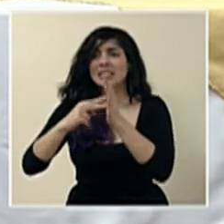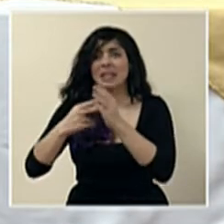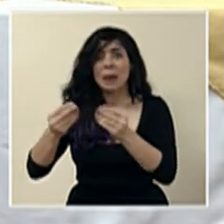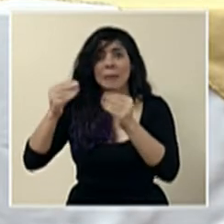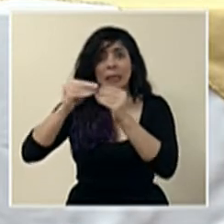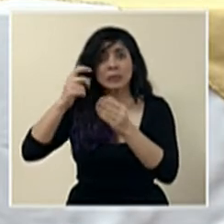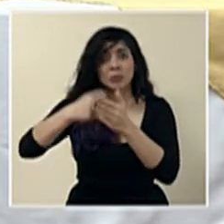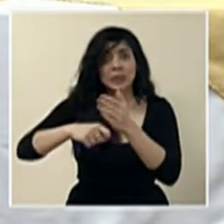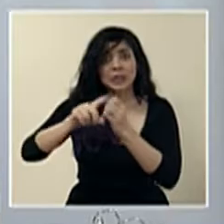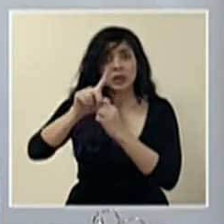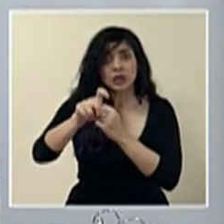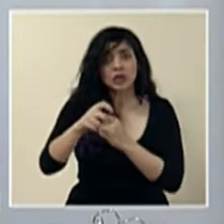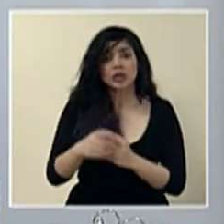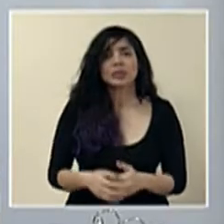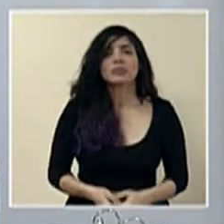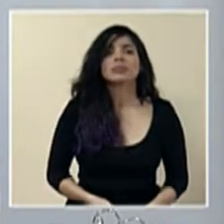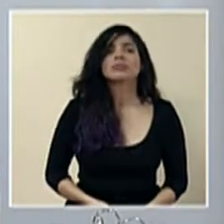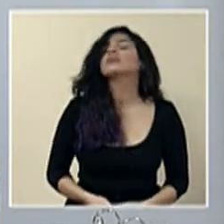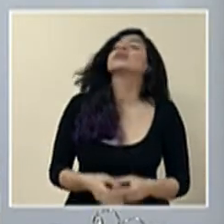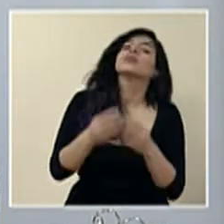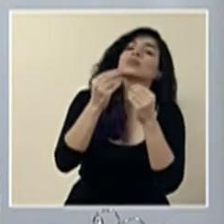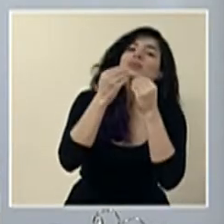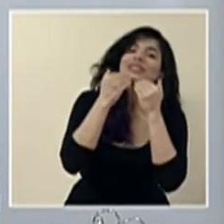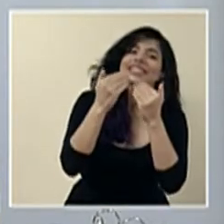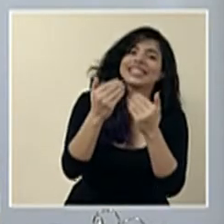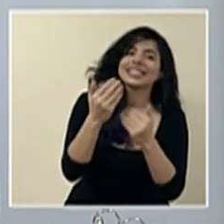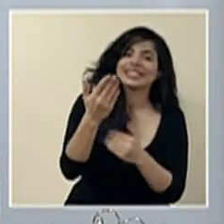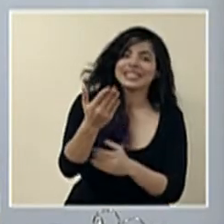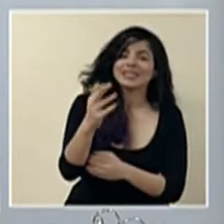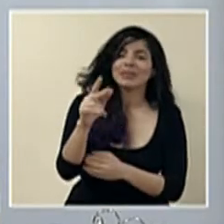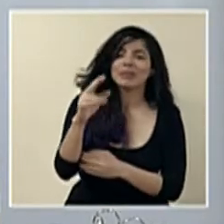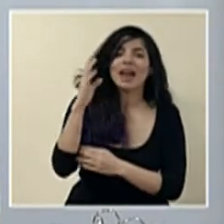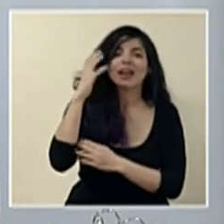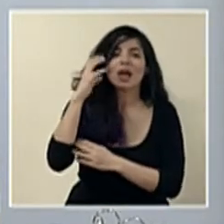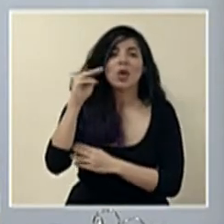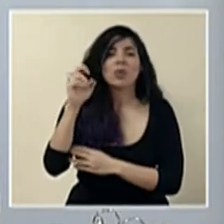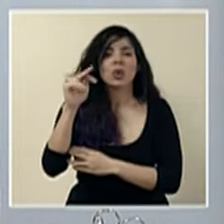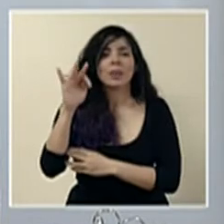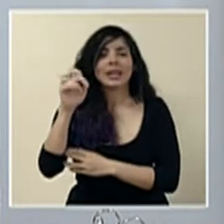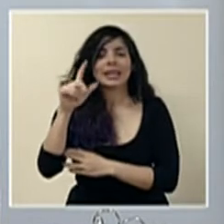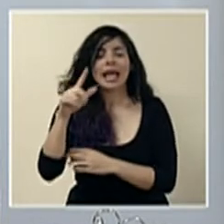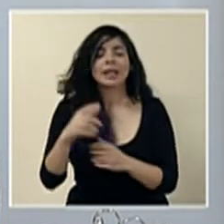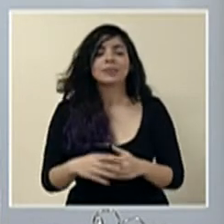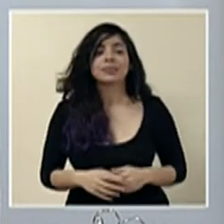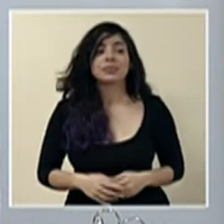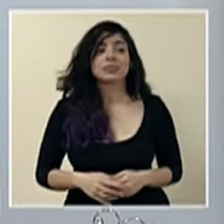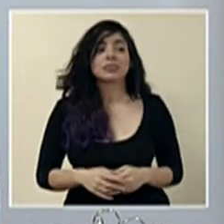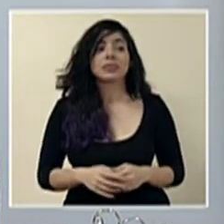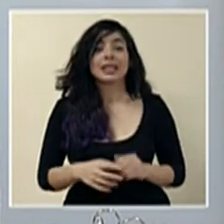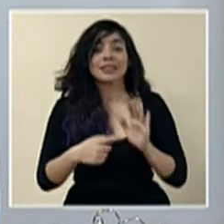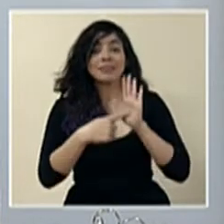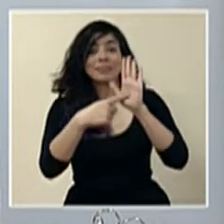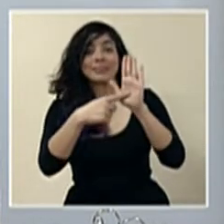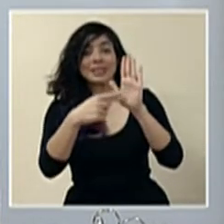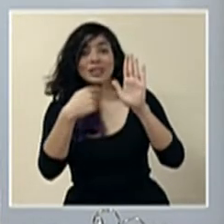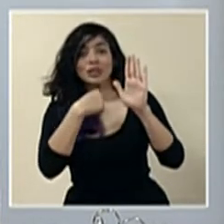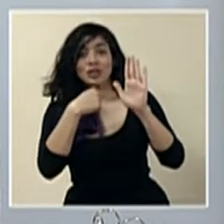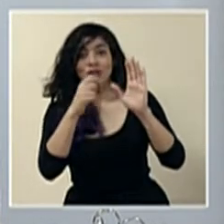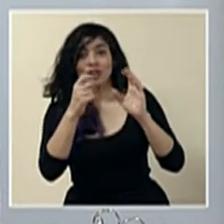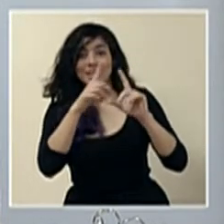impuestos? Muchas gracias al colega de Radio Monumental. La presentación que yo hice